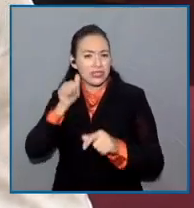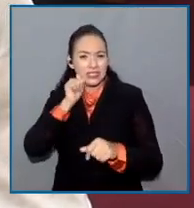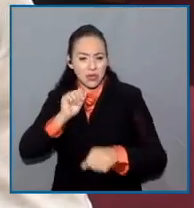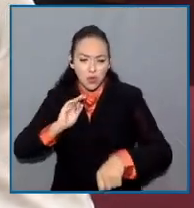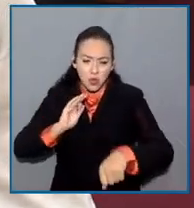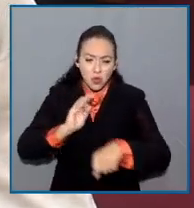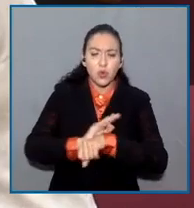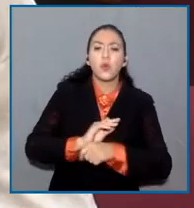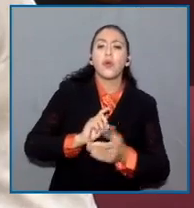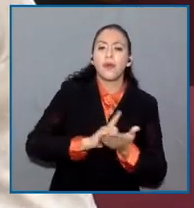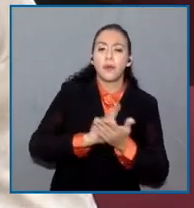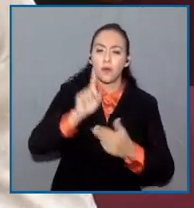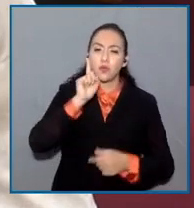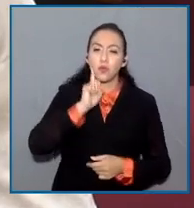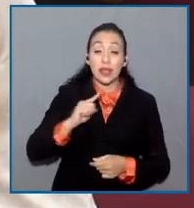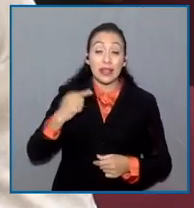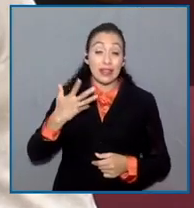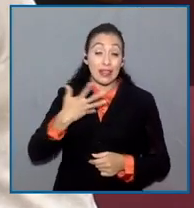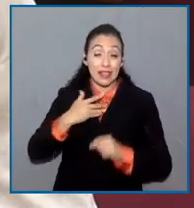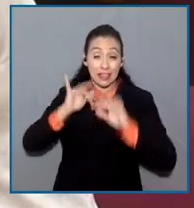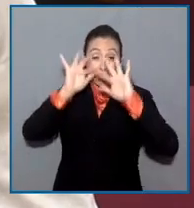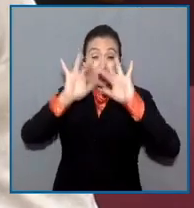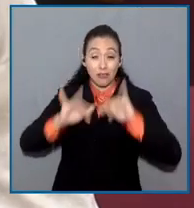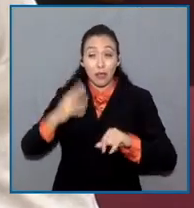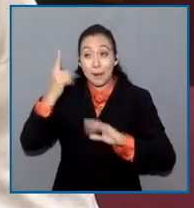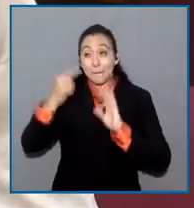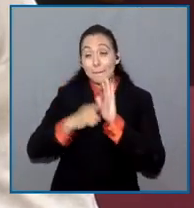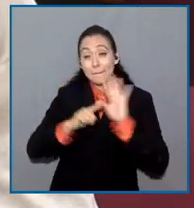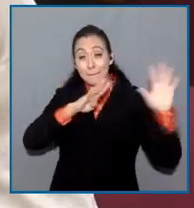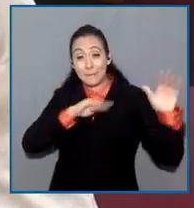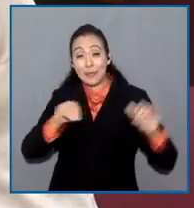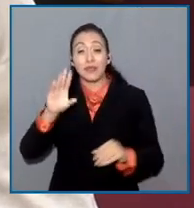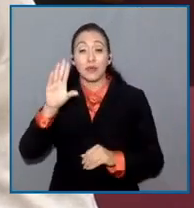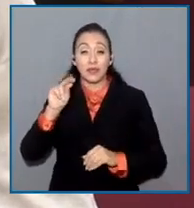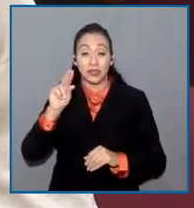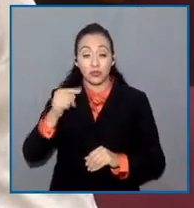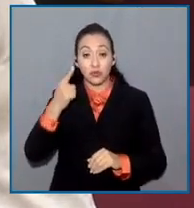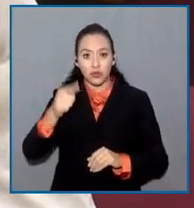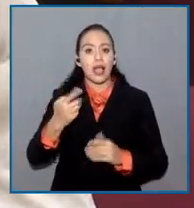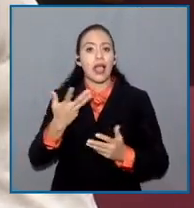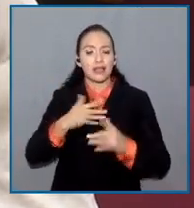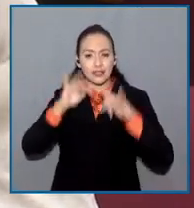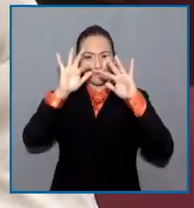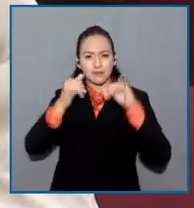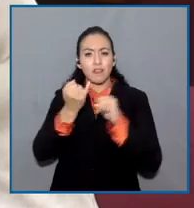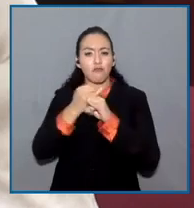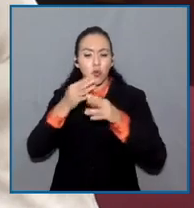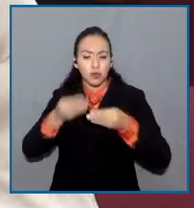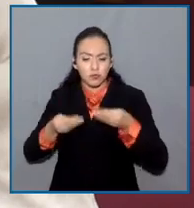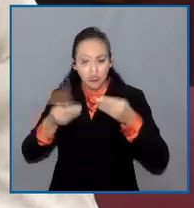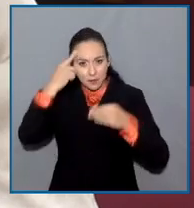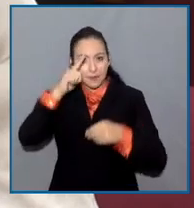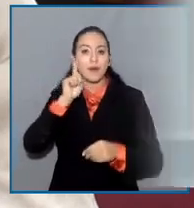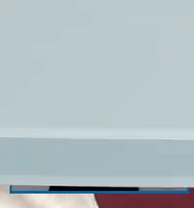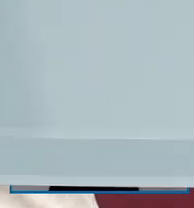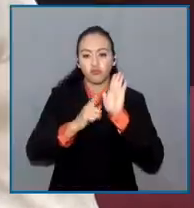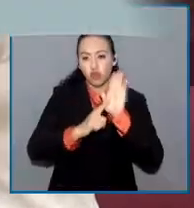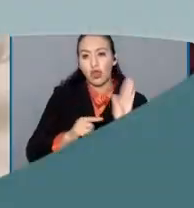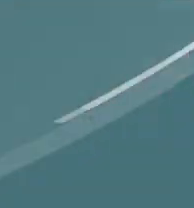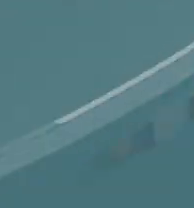su adhesión en 1981. Para el canal del Poder Judicial de la Federación, Lorena Sánchez Cabrera.